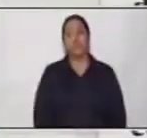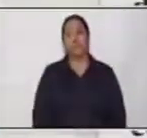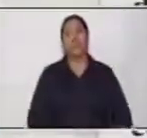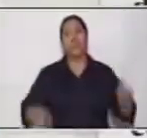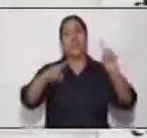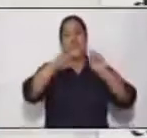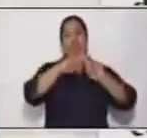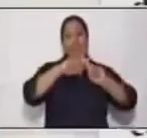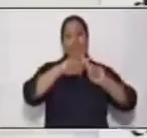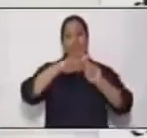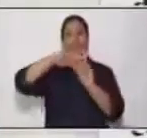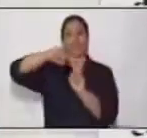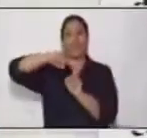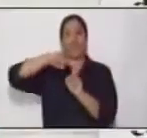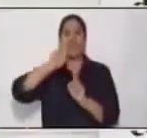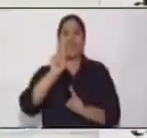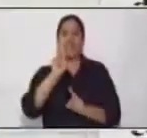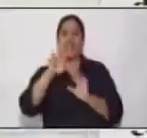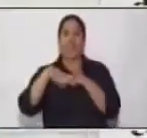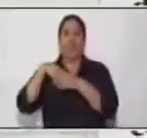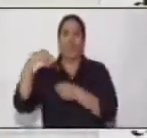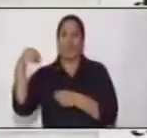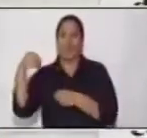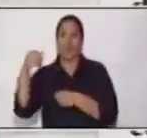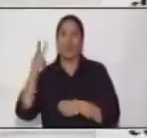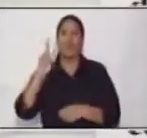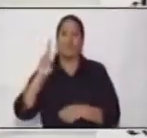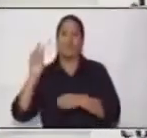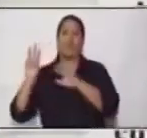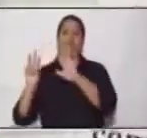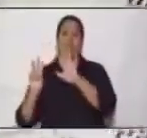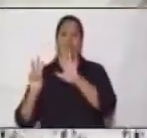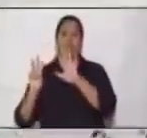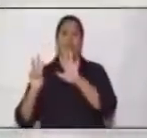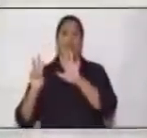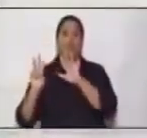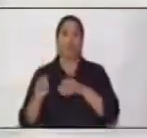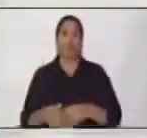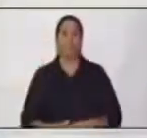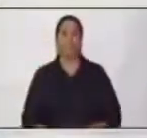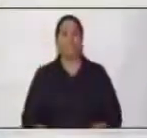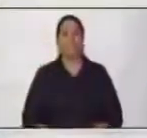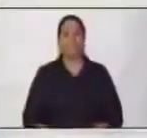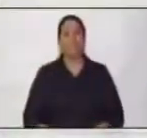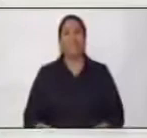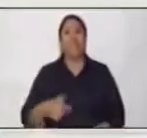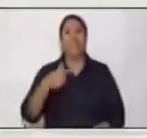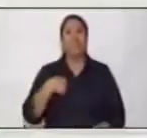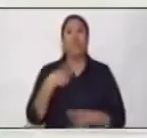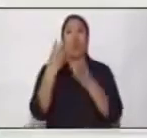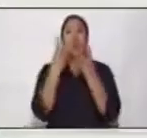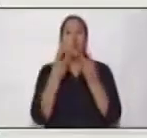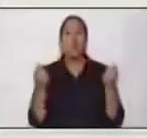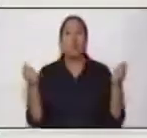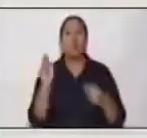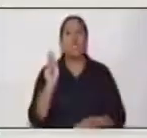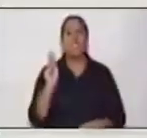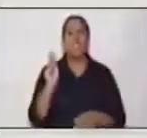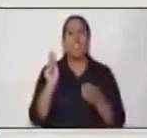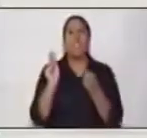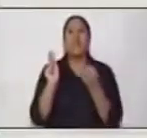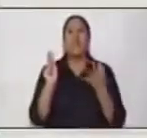más Y va a ser igual a 28, y voy a despejar el valor de Y,